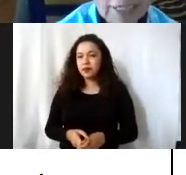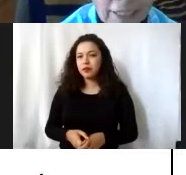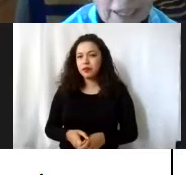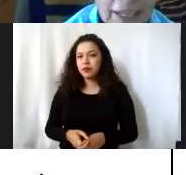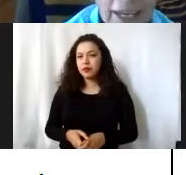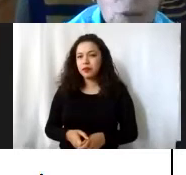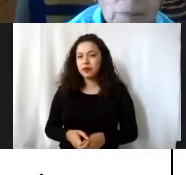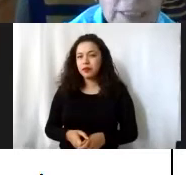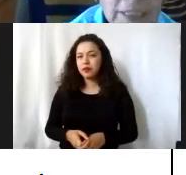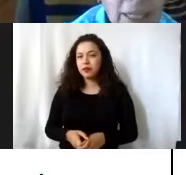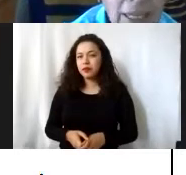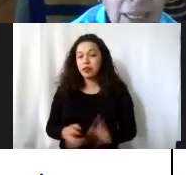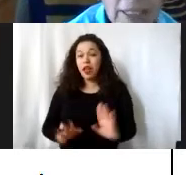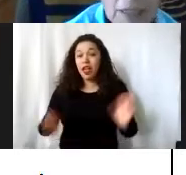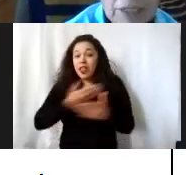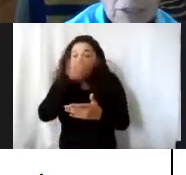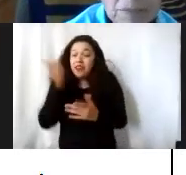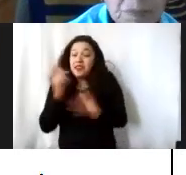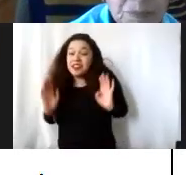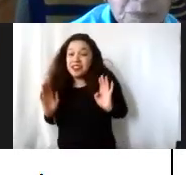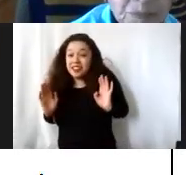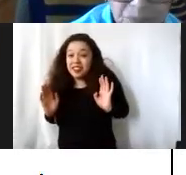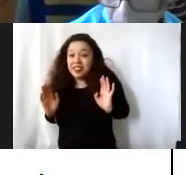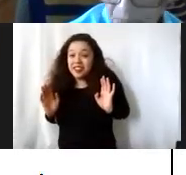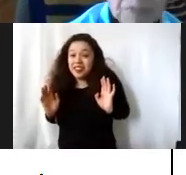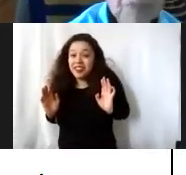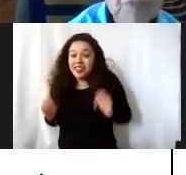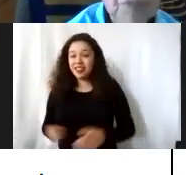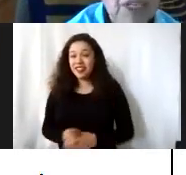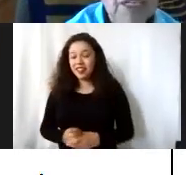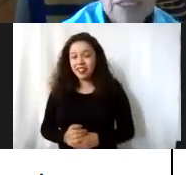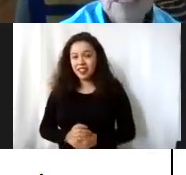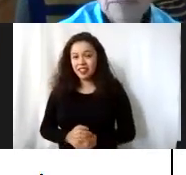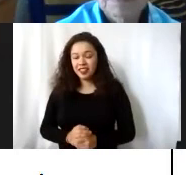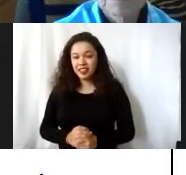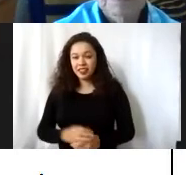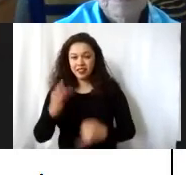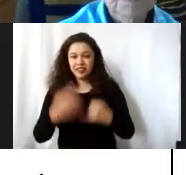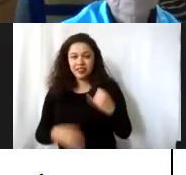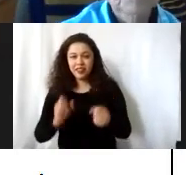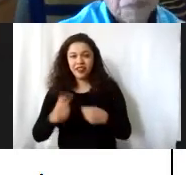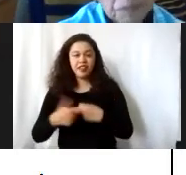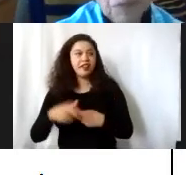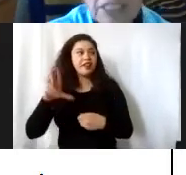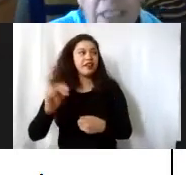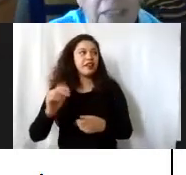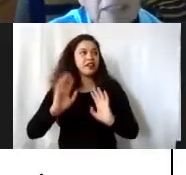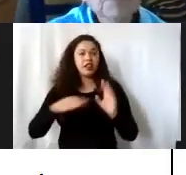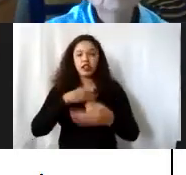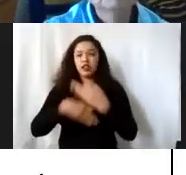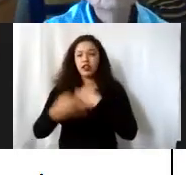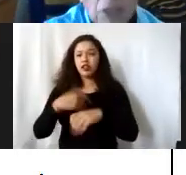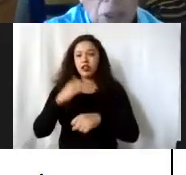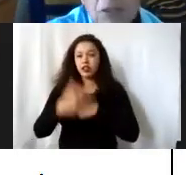No sé, ¿algo más, Gilberto? No, maestra, sería todo. Muchas